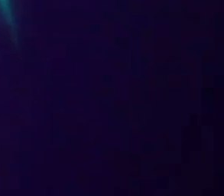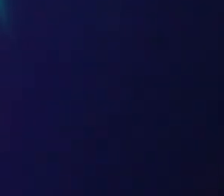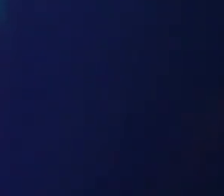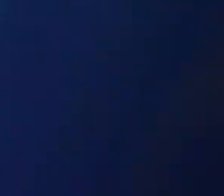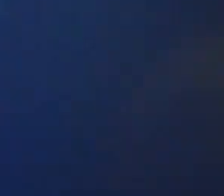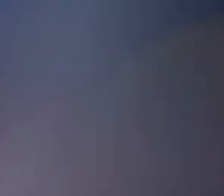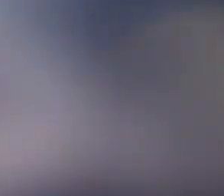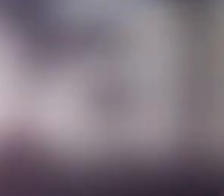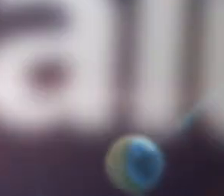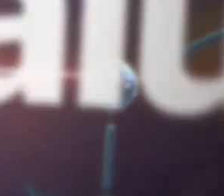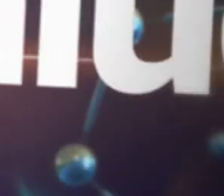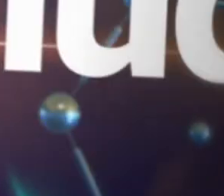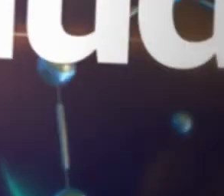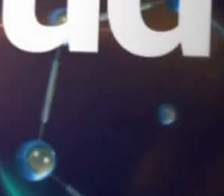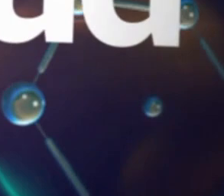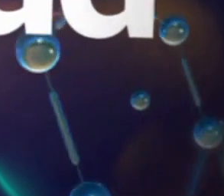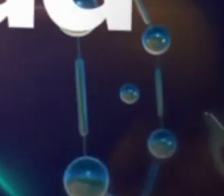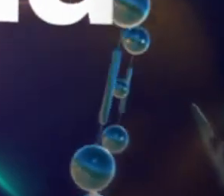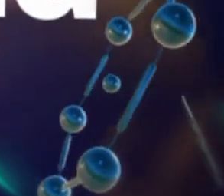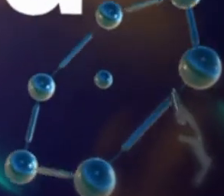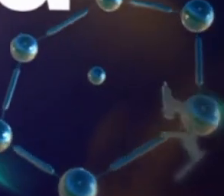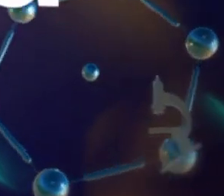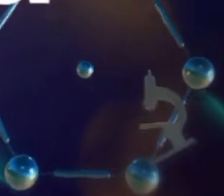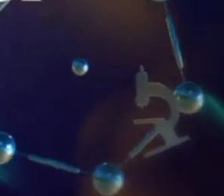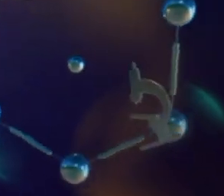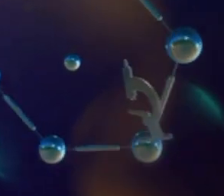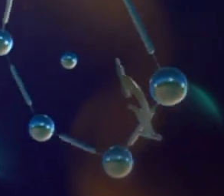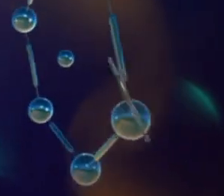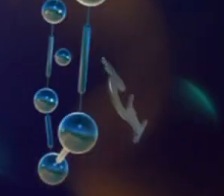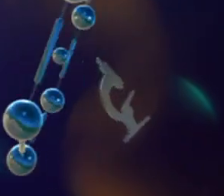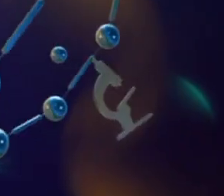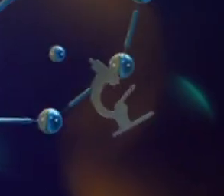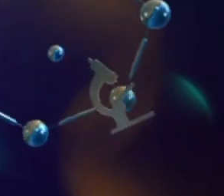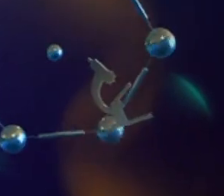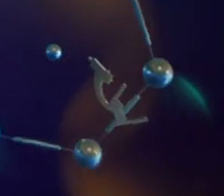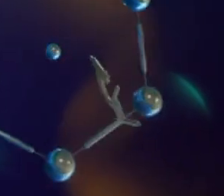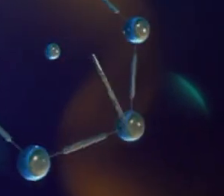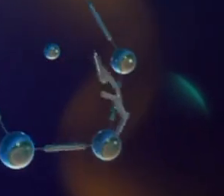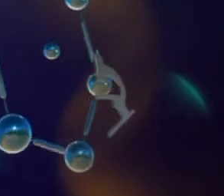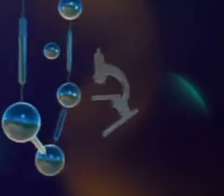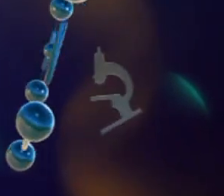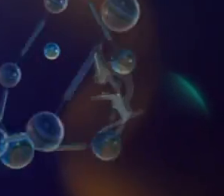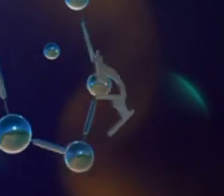Ya volvemos con El extraordinario mundo de la salud.